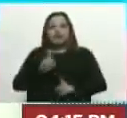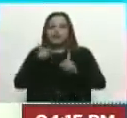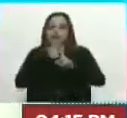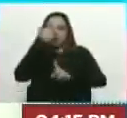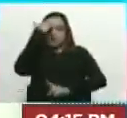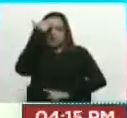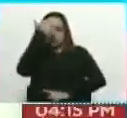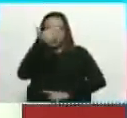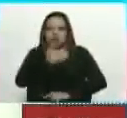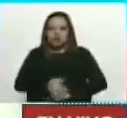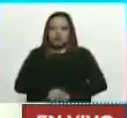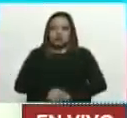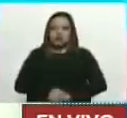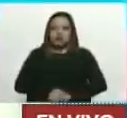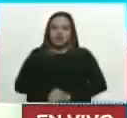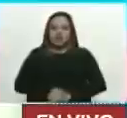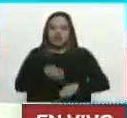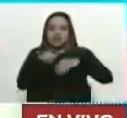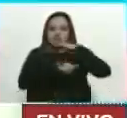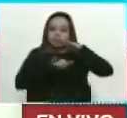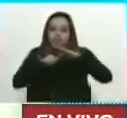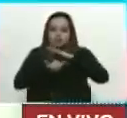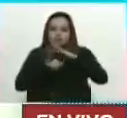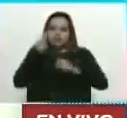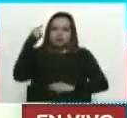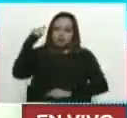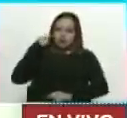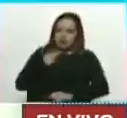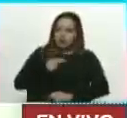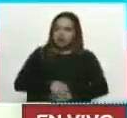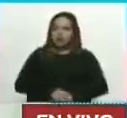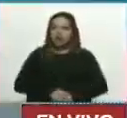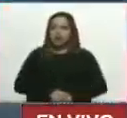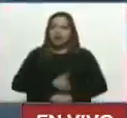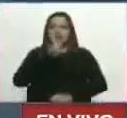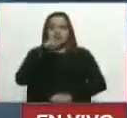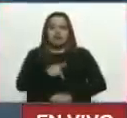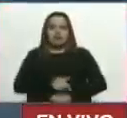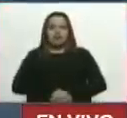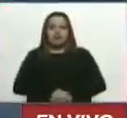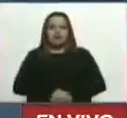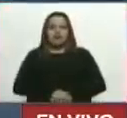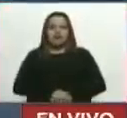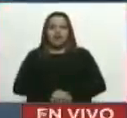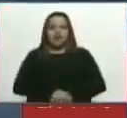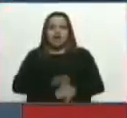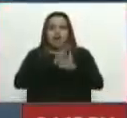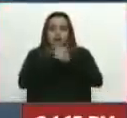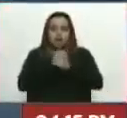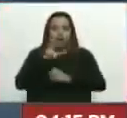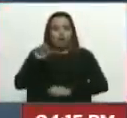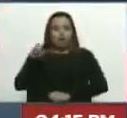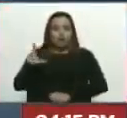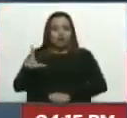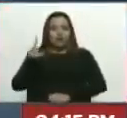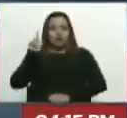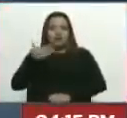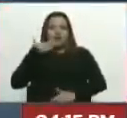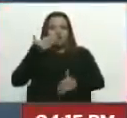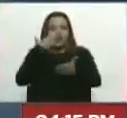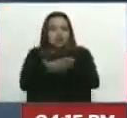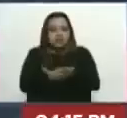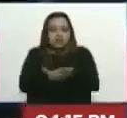al Instituto Simón Bolívar, al compañero Carlos Ron, y agradecerle infinitamente